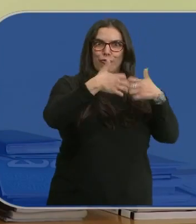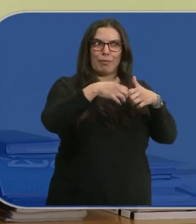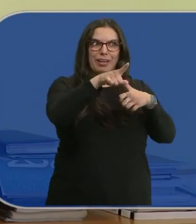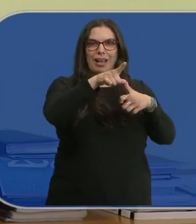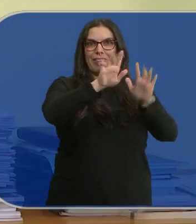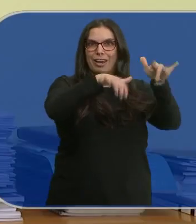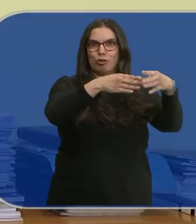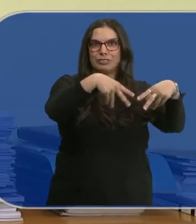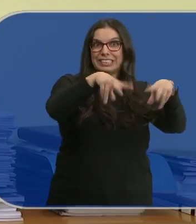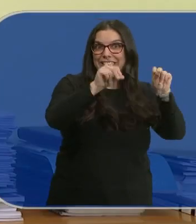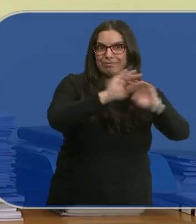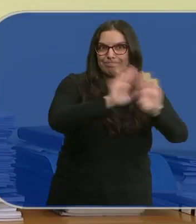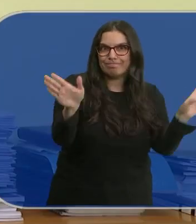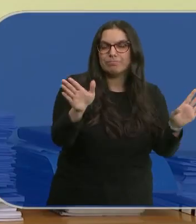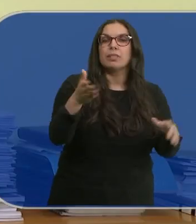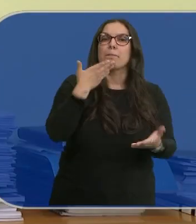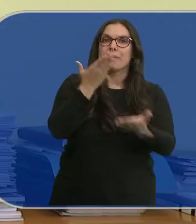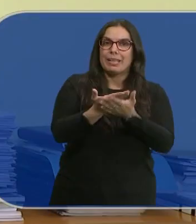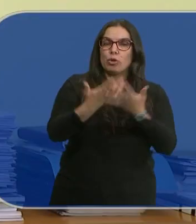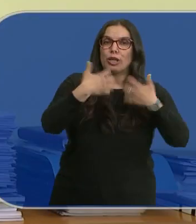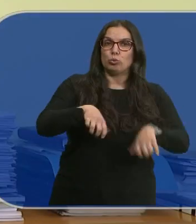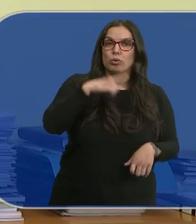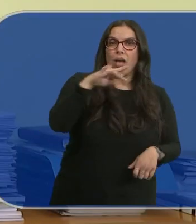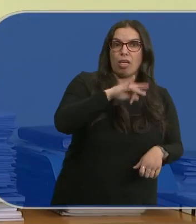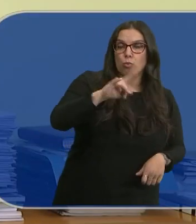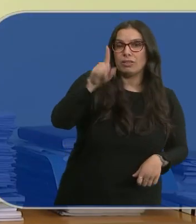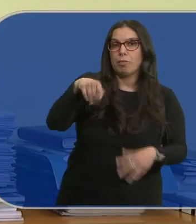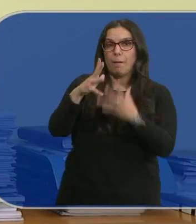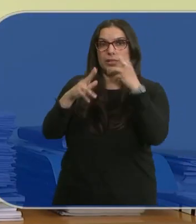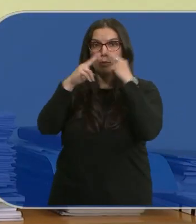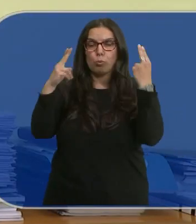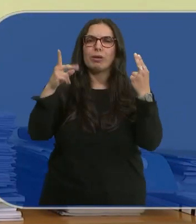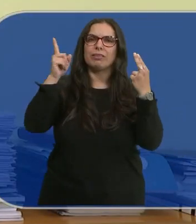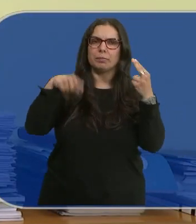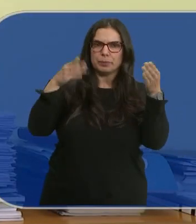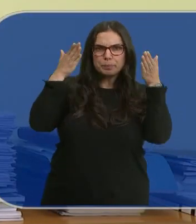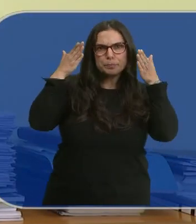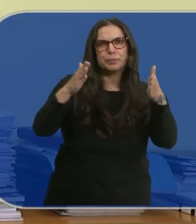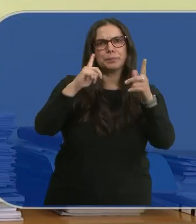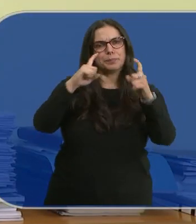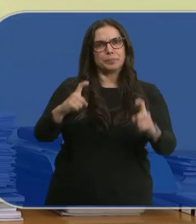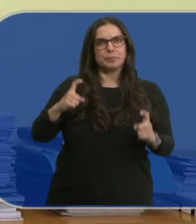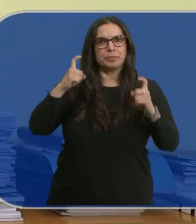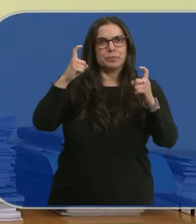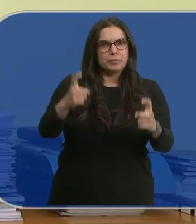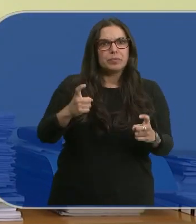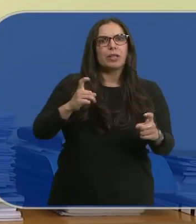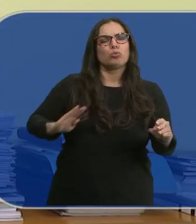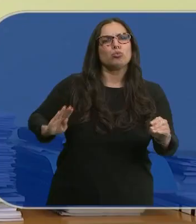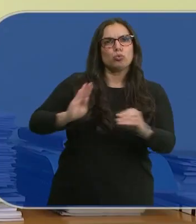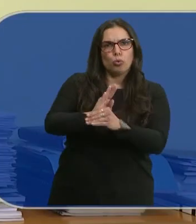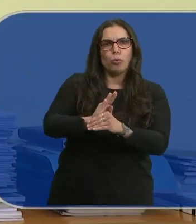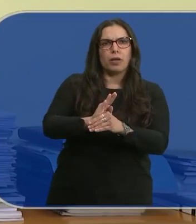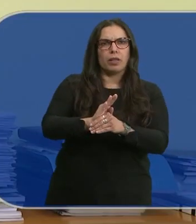de esos centros. Pedimos que tanto la industria azucarera como las administraciones centren también sus esfuerzos en